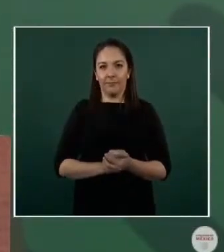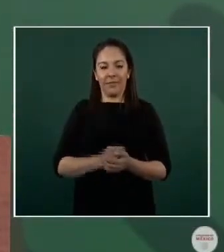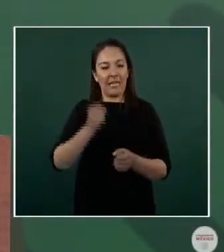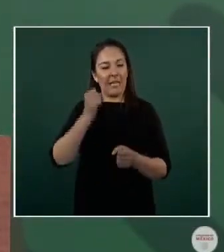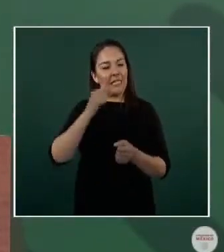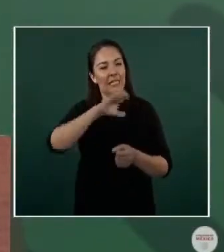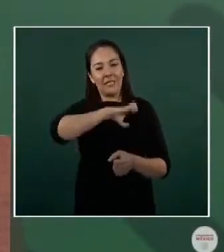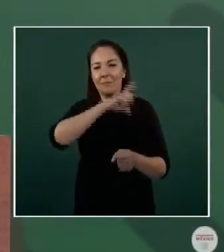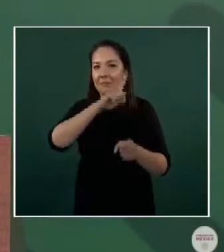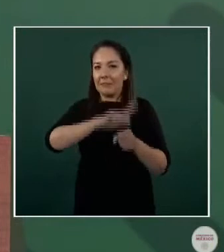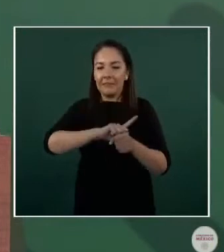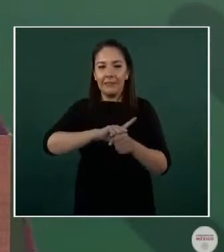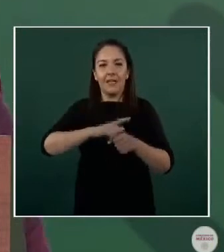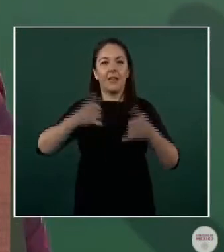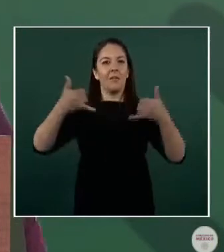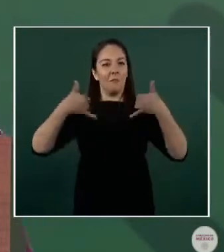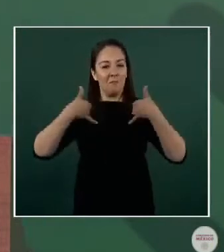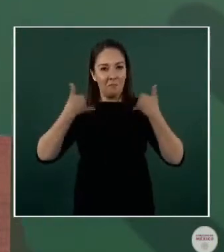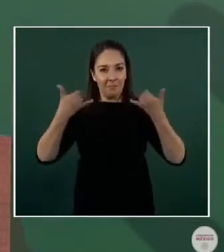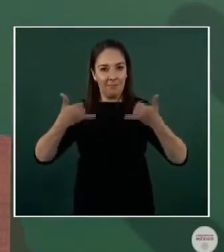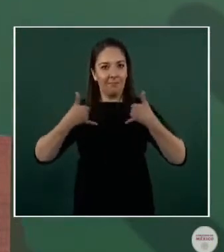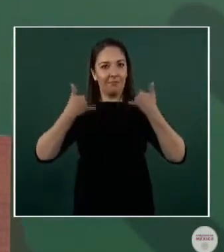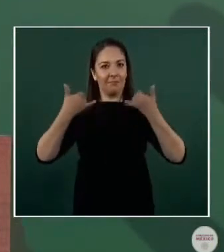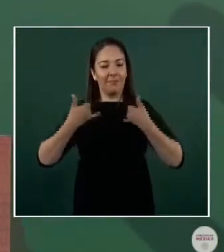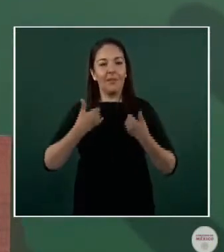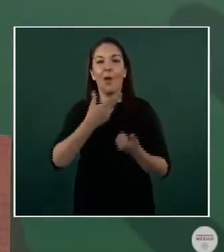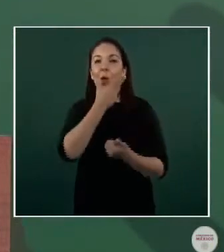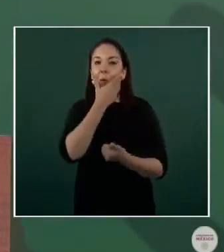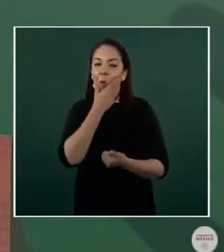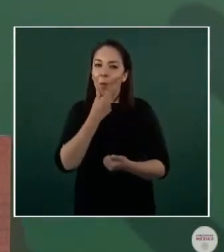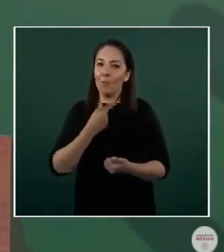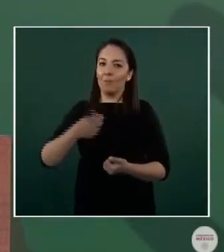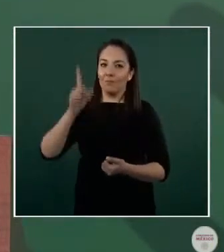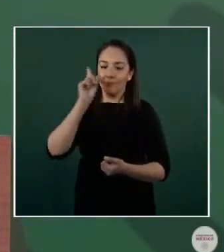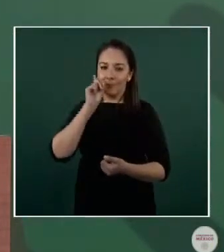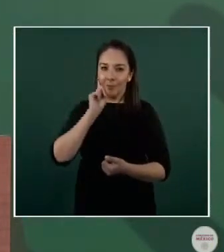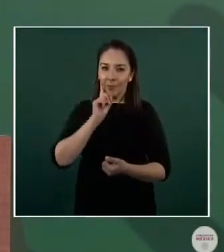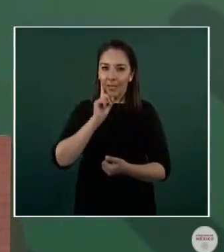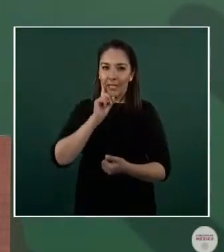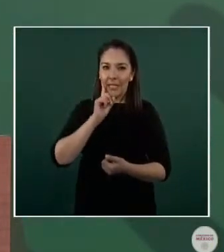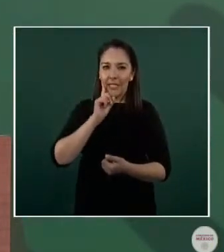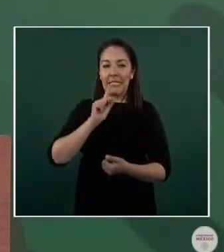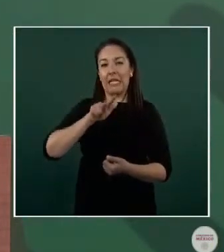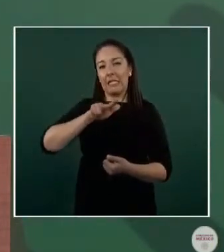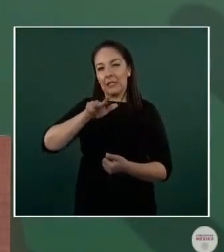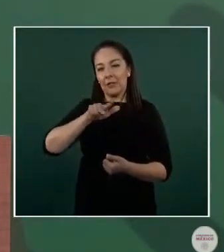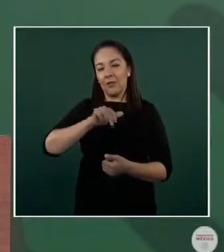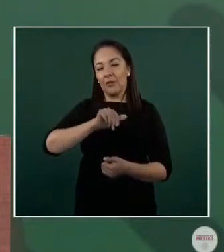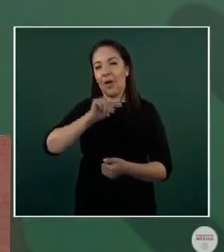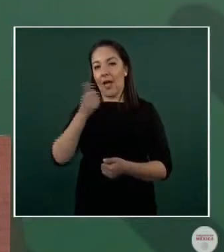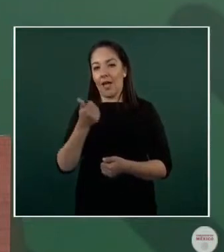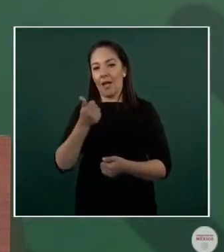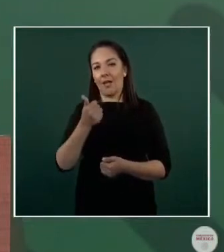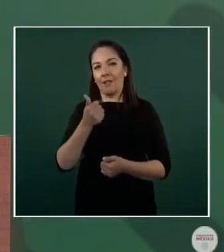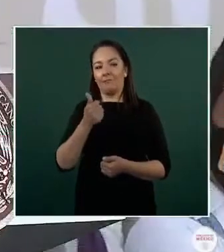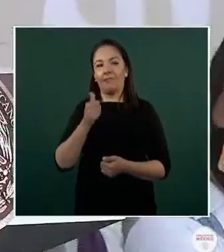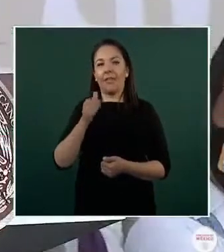fundamentalmente a los jóvenes, hombres, mujeres de 18 a 39